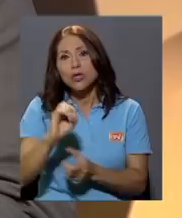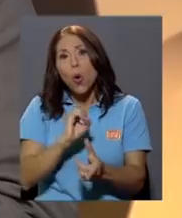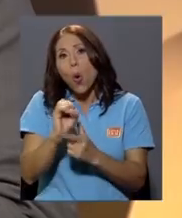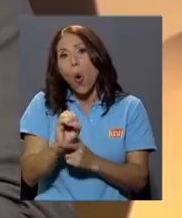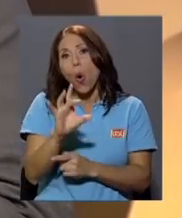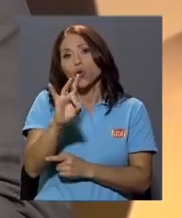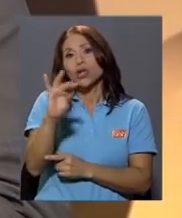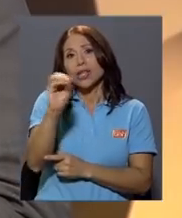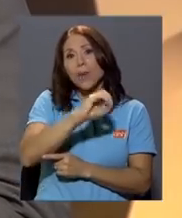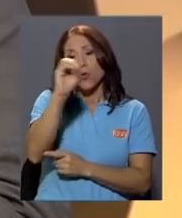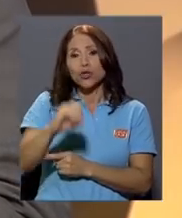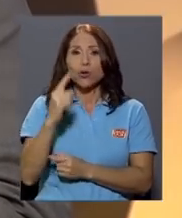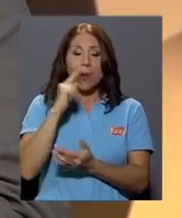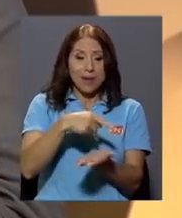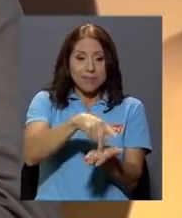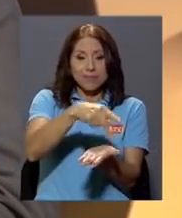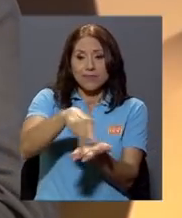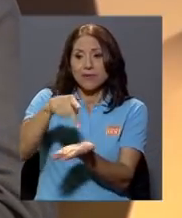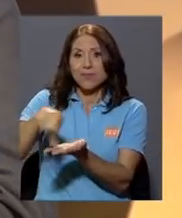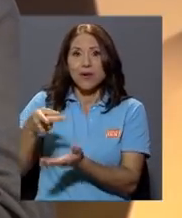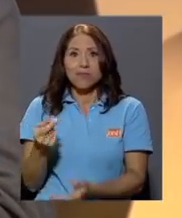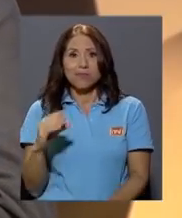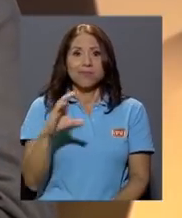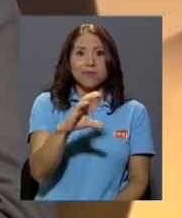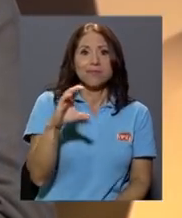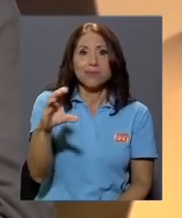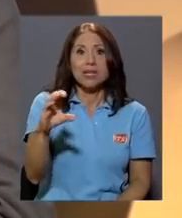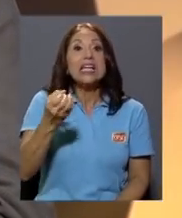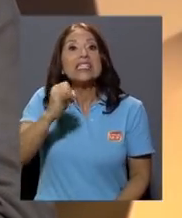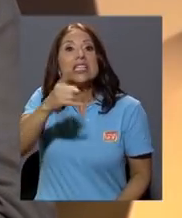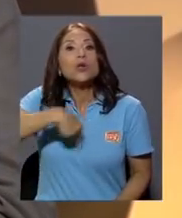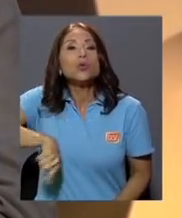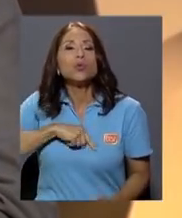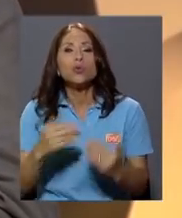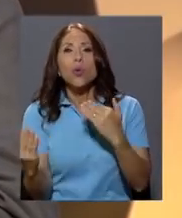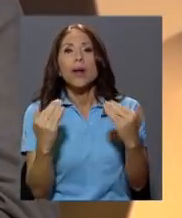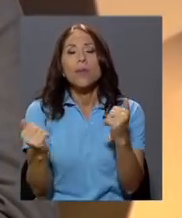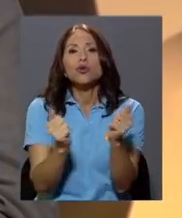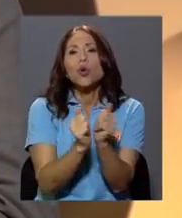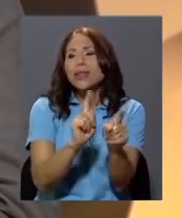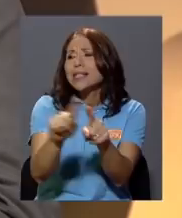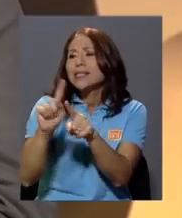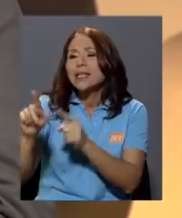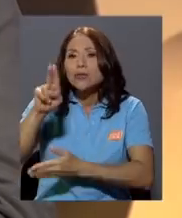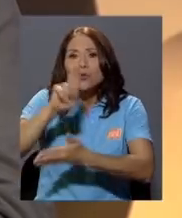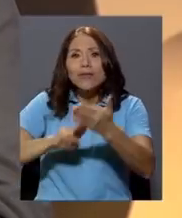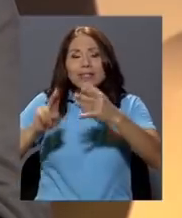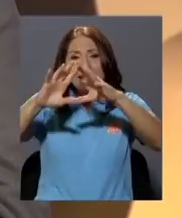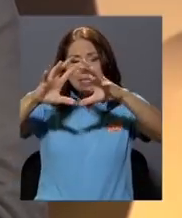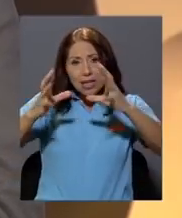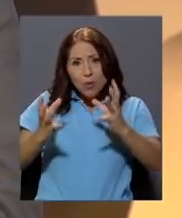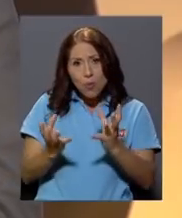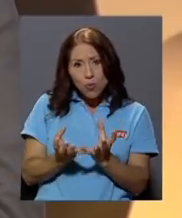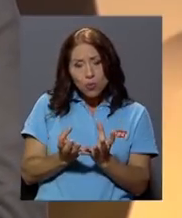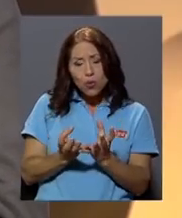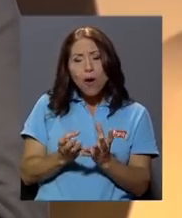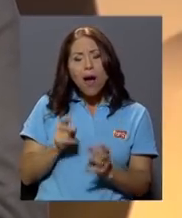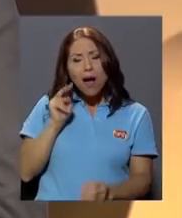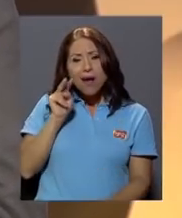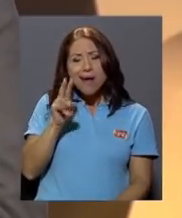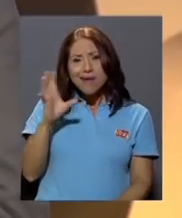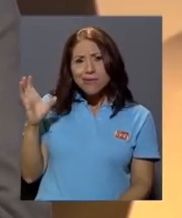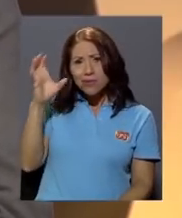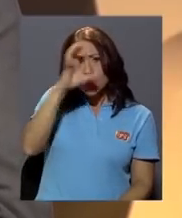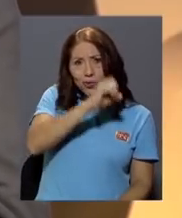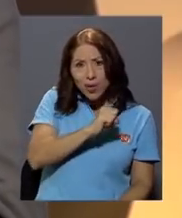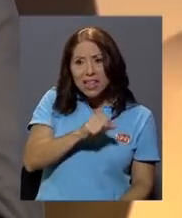80% en masa salarial. Y si lo comparamos con universidades del mundo, nos toparemos que efectivamente